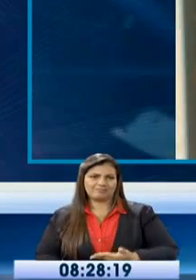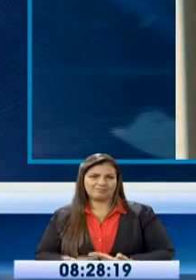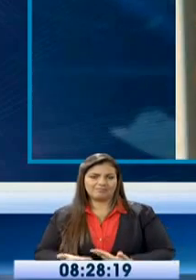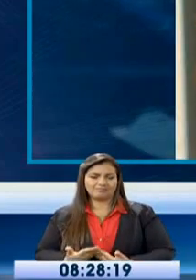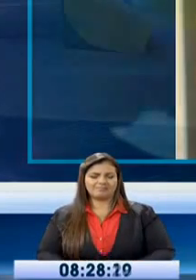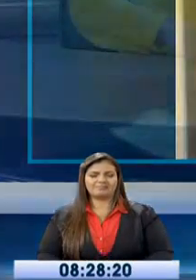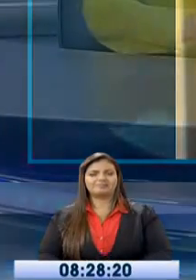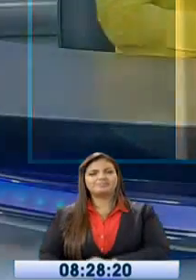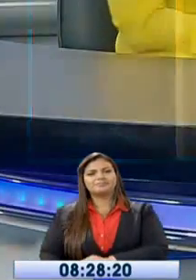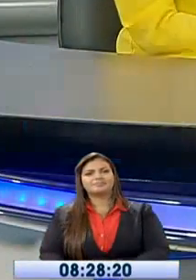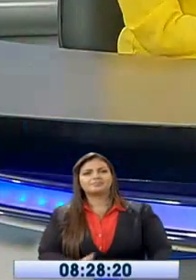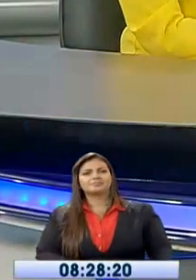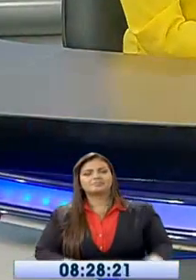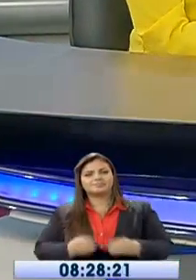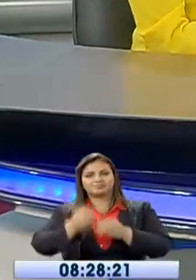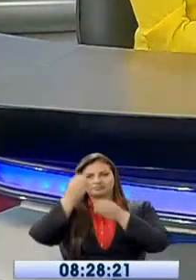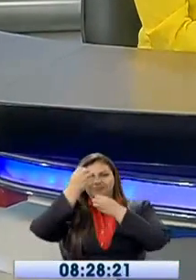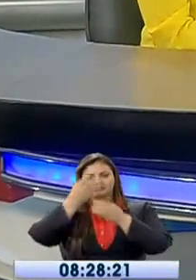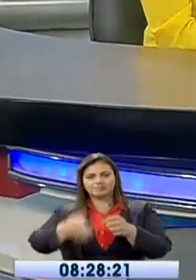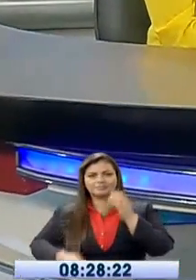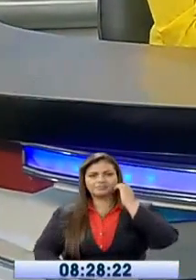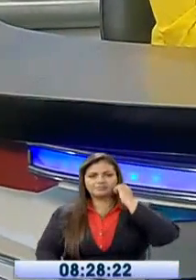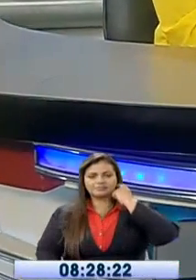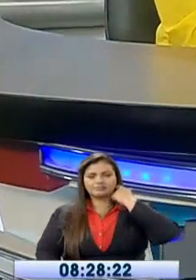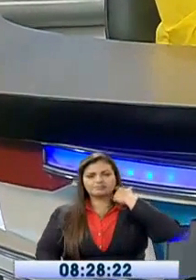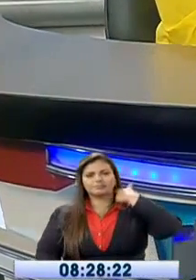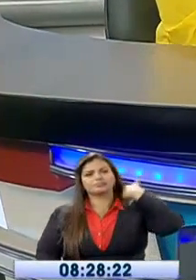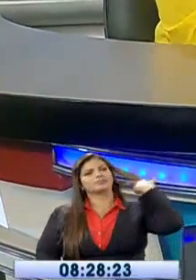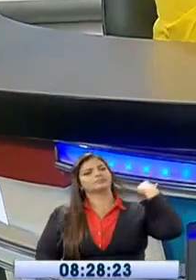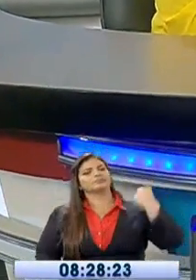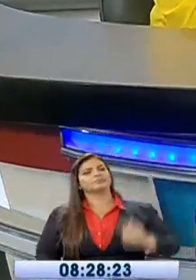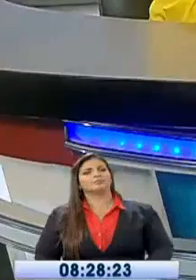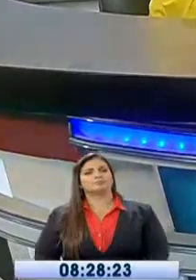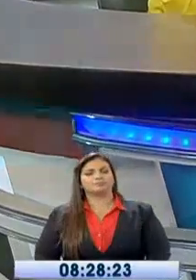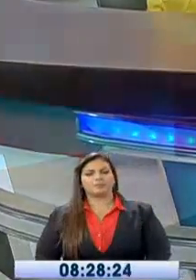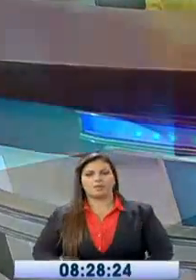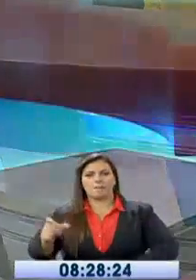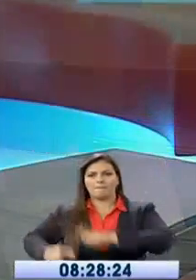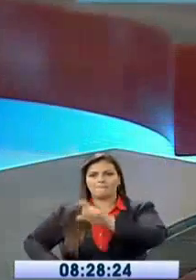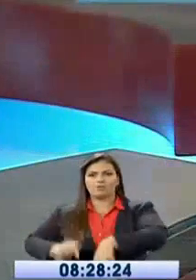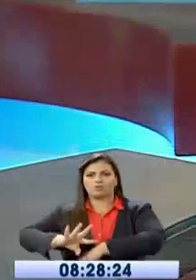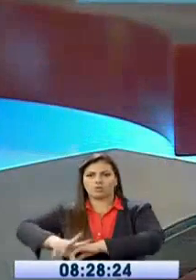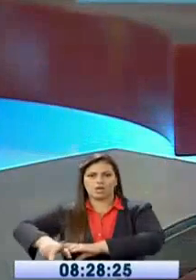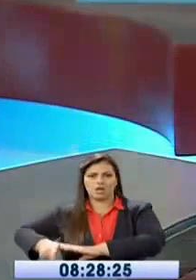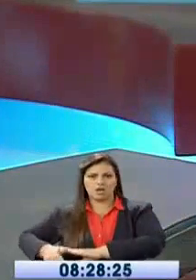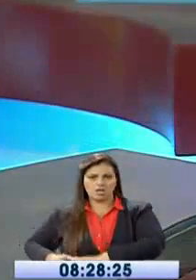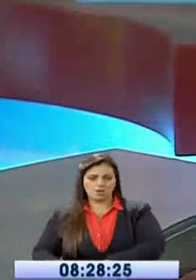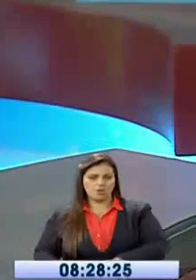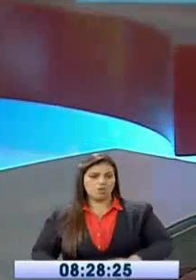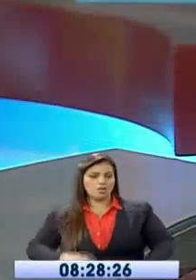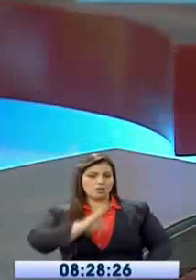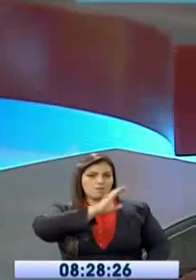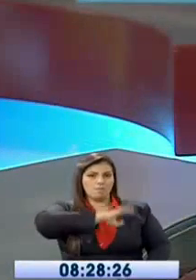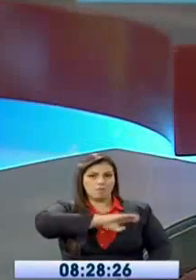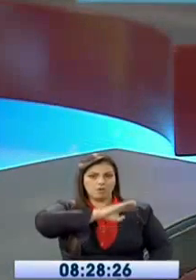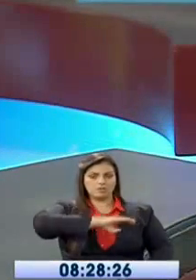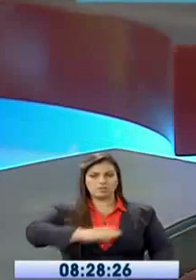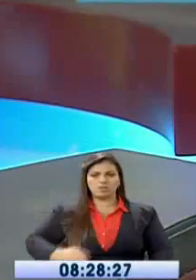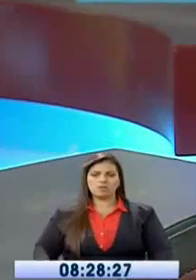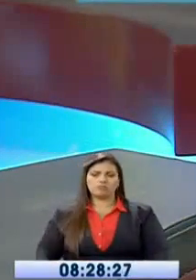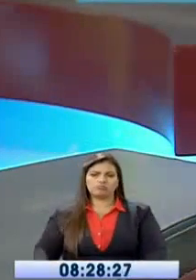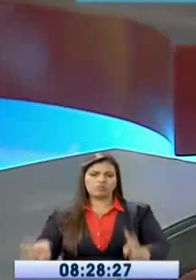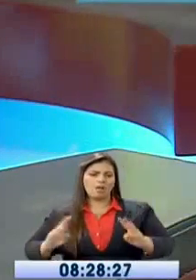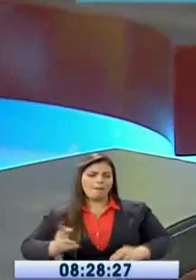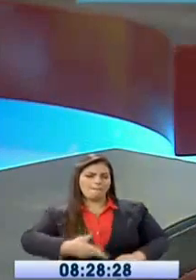más información para ustedes. Vamos con más información. En medio de un enfrentamiento con la policía, presuntos antisociales resultaron heridos.